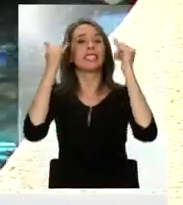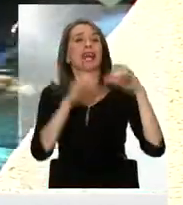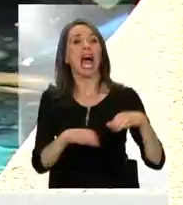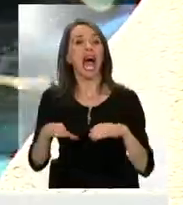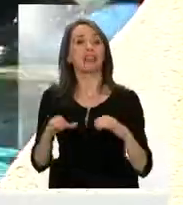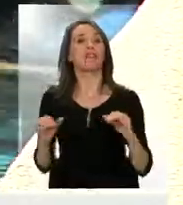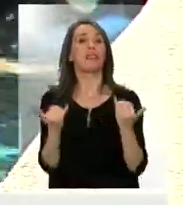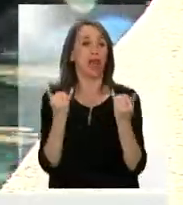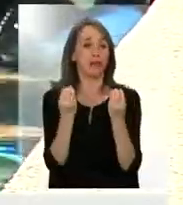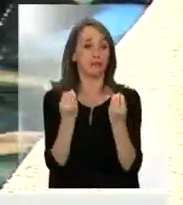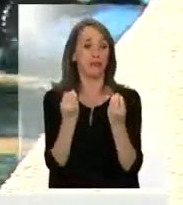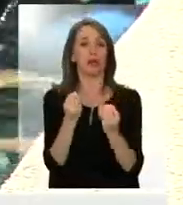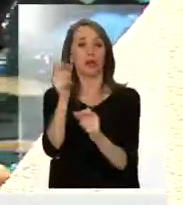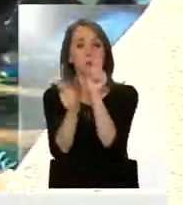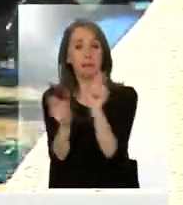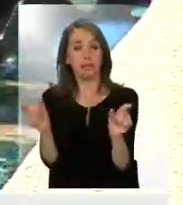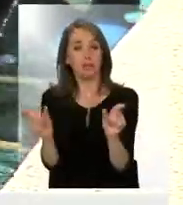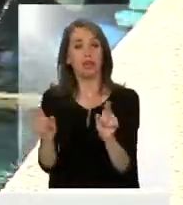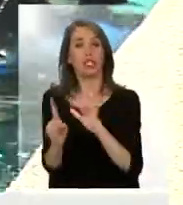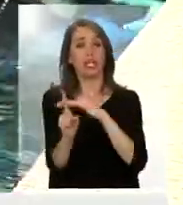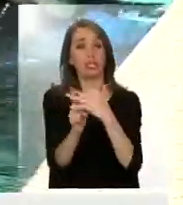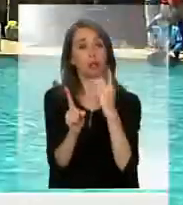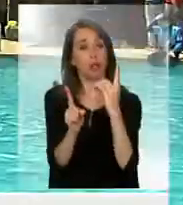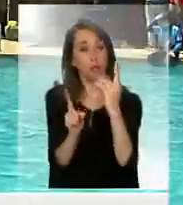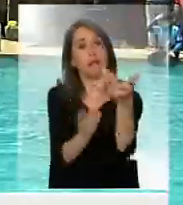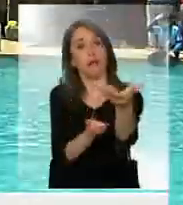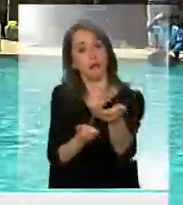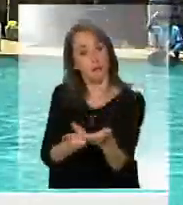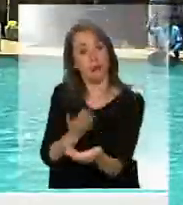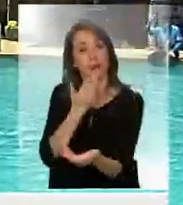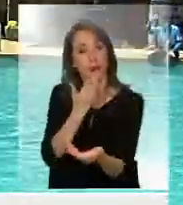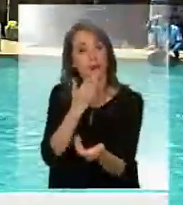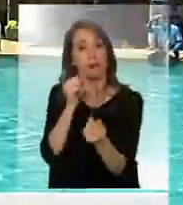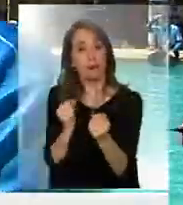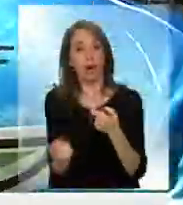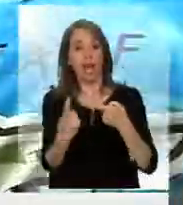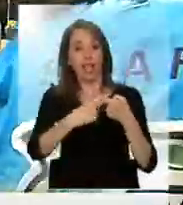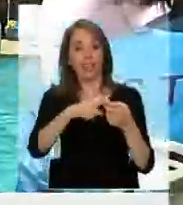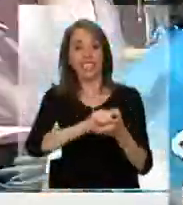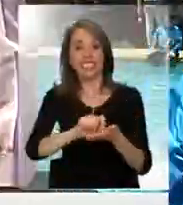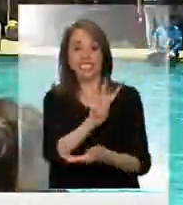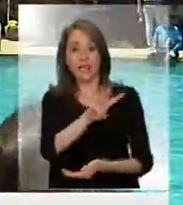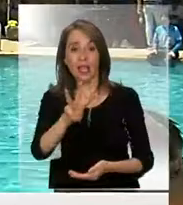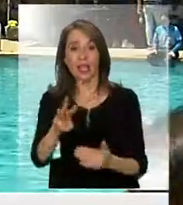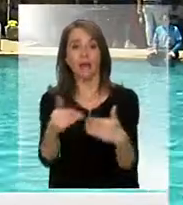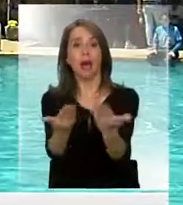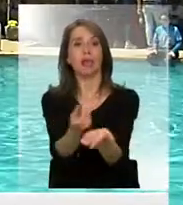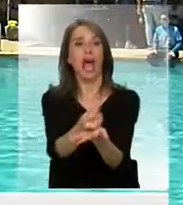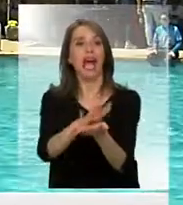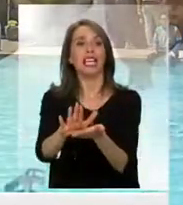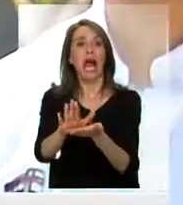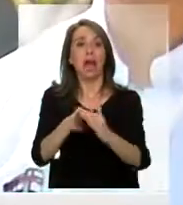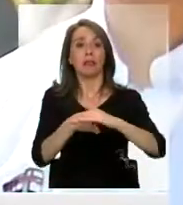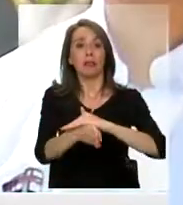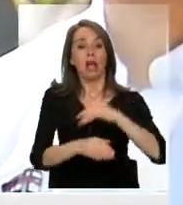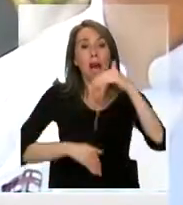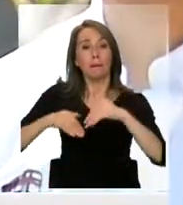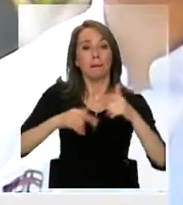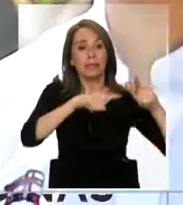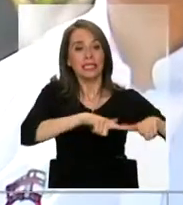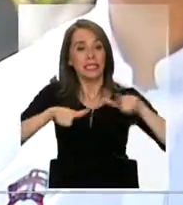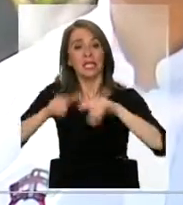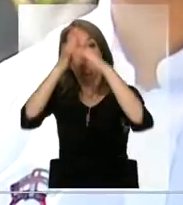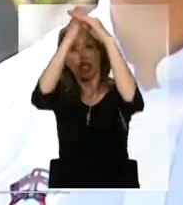entretención que se extienden a personas con situación de discapacidad, que también pueden inscribirse para acceder gratuitamente a la piscina. Todos los